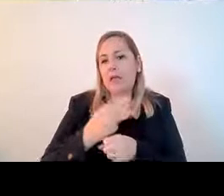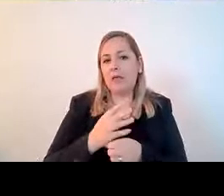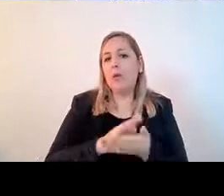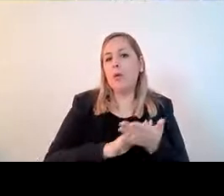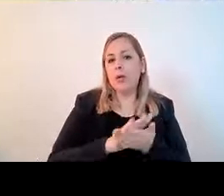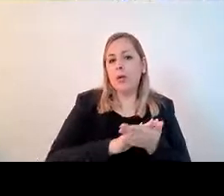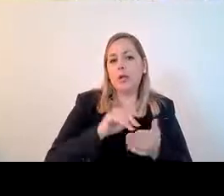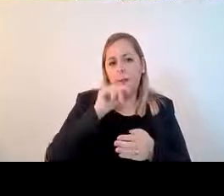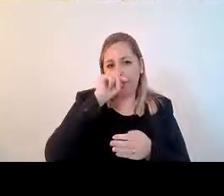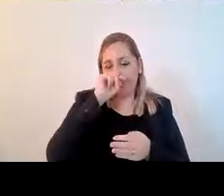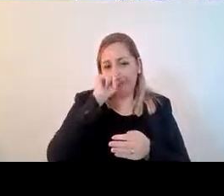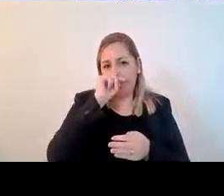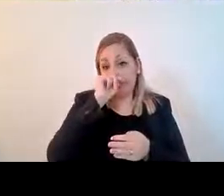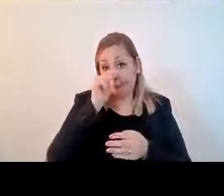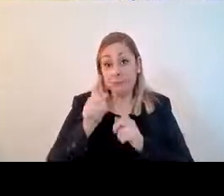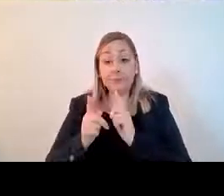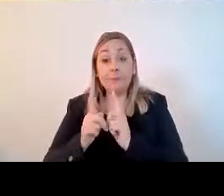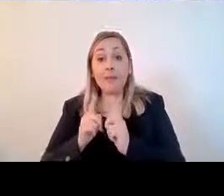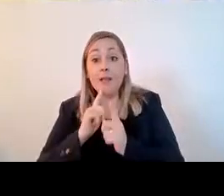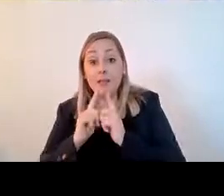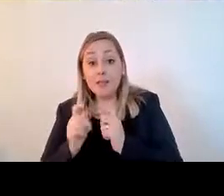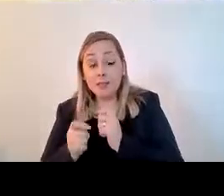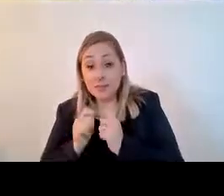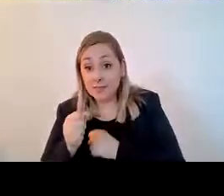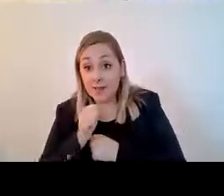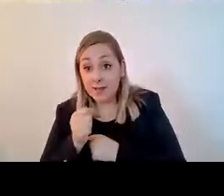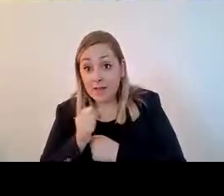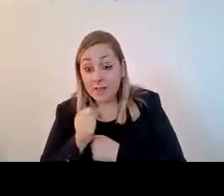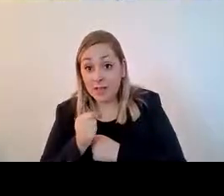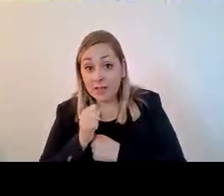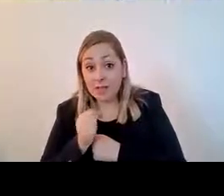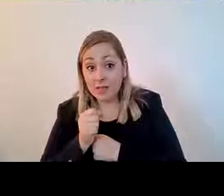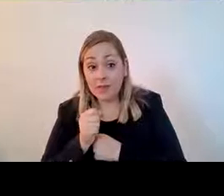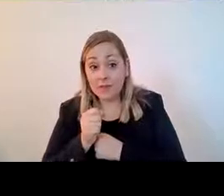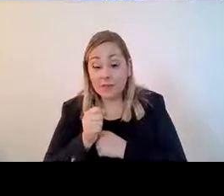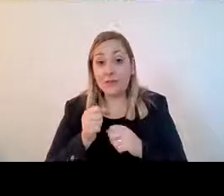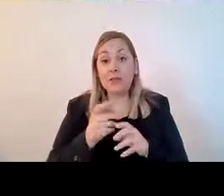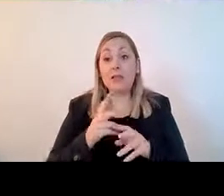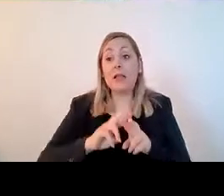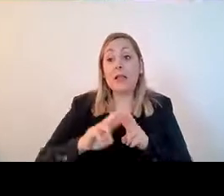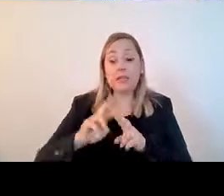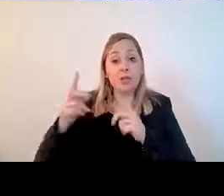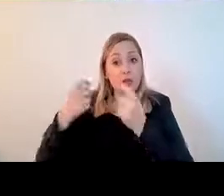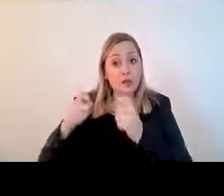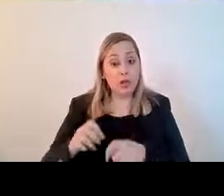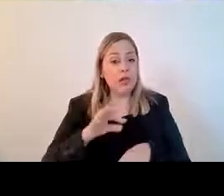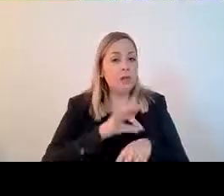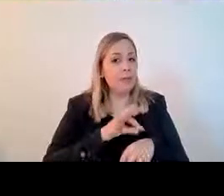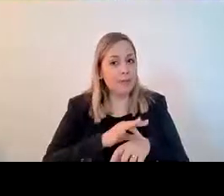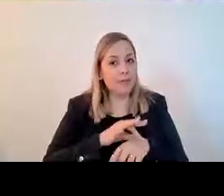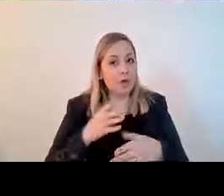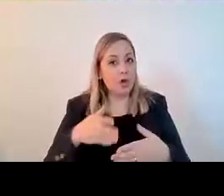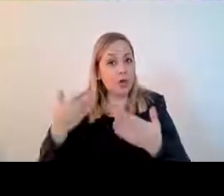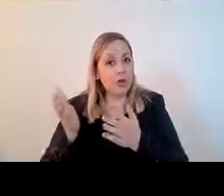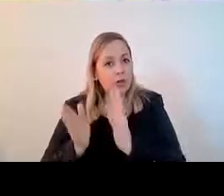cuando en alguna de las entrevistas señalaba que cuando le habían hecho el diagnóstico y el médico le iba a dar tratamiento,